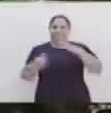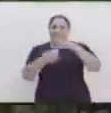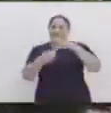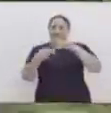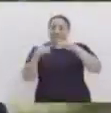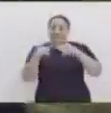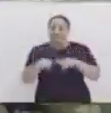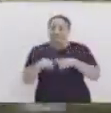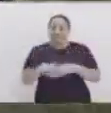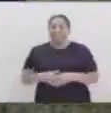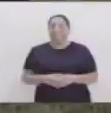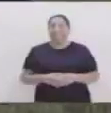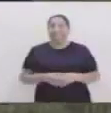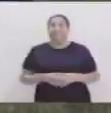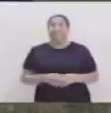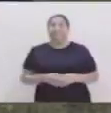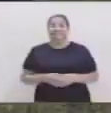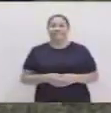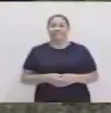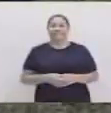Hacia abajo.